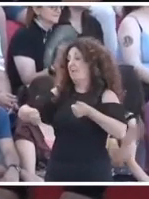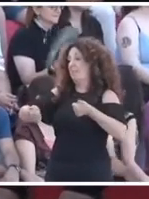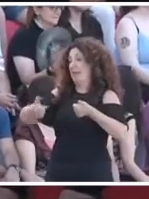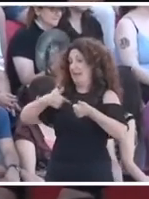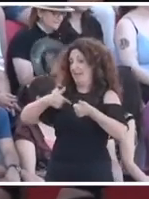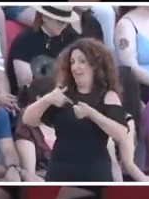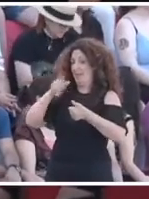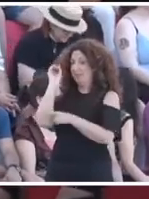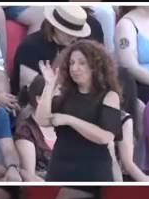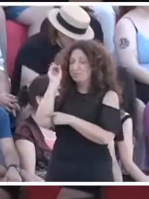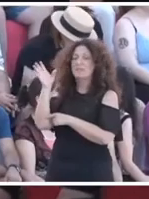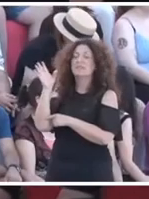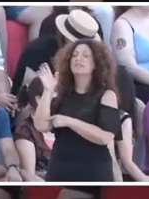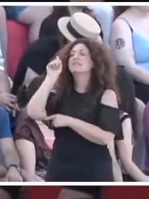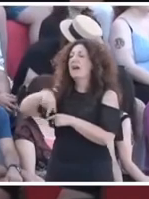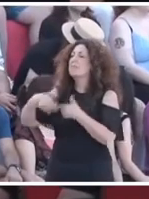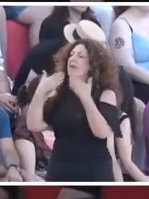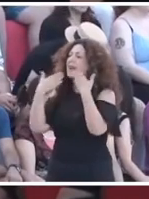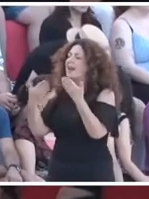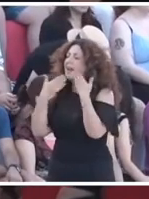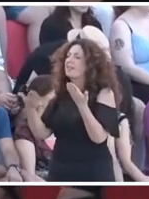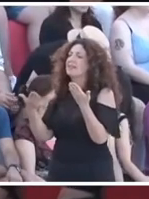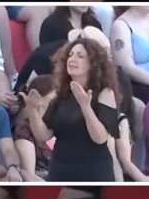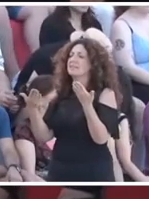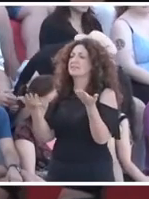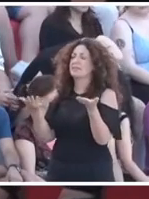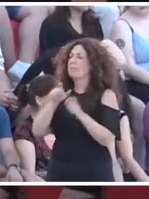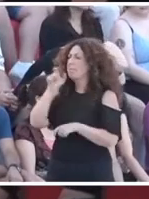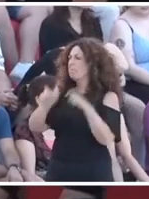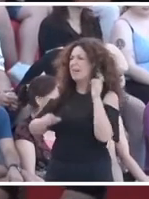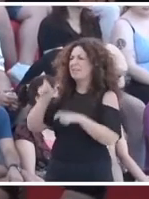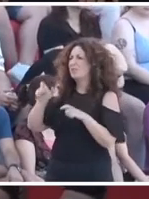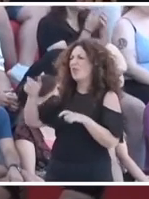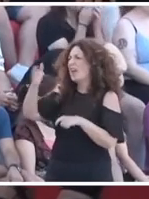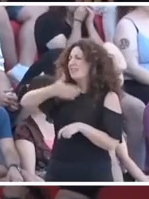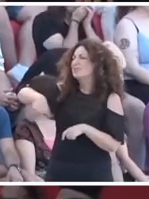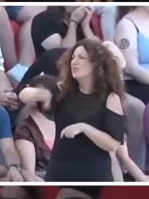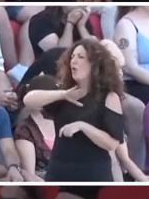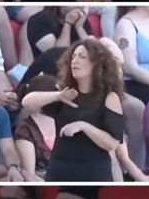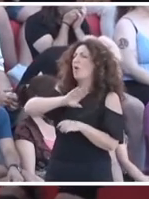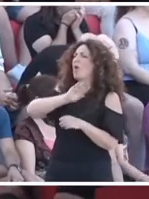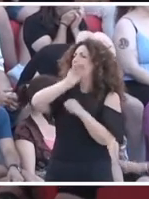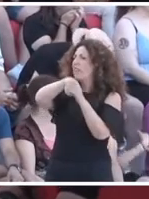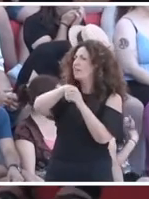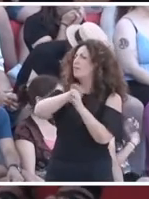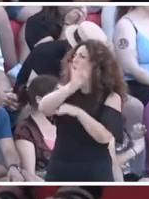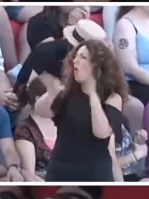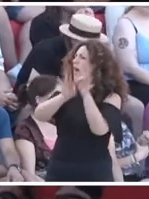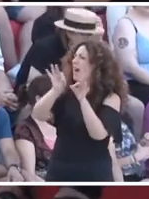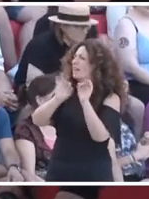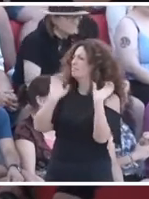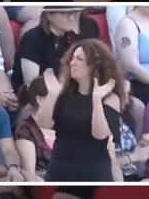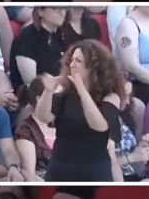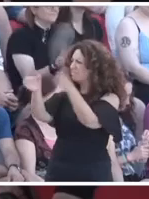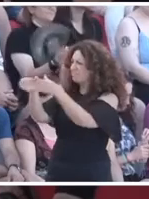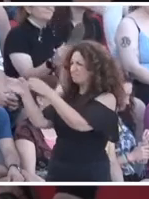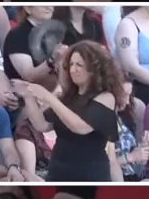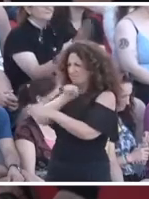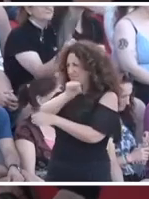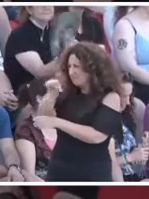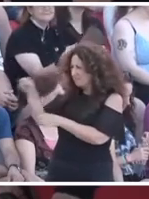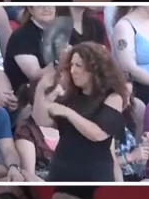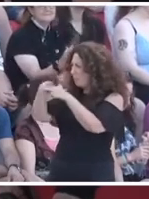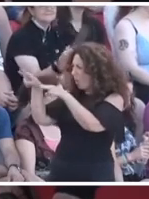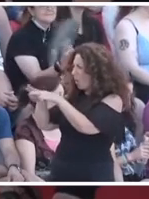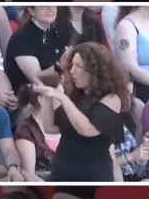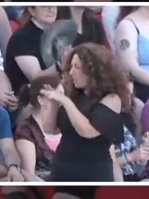intervención dándoles las gracias a todas las personas de nuestras organizaciones políticas que han vuelto a demostrar